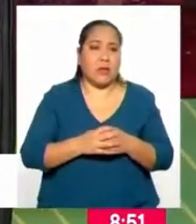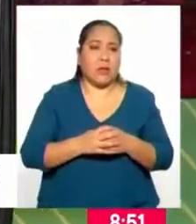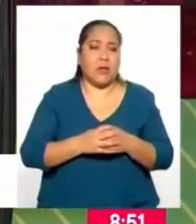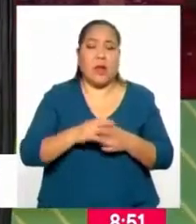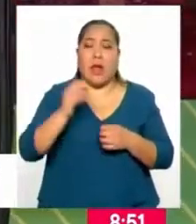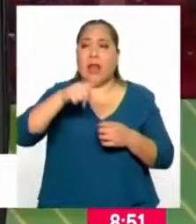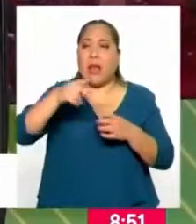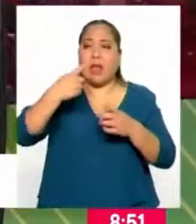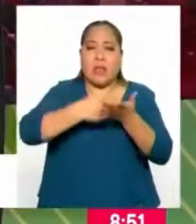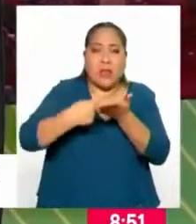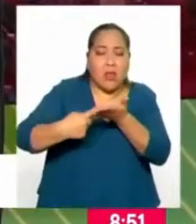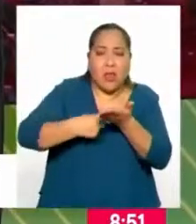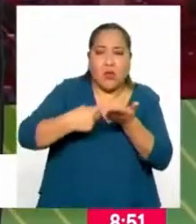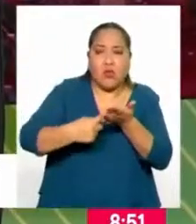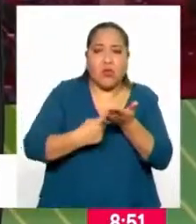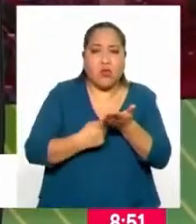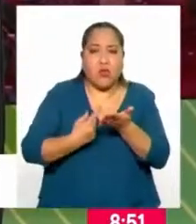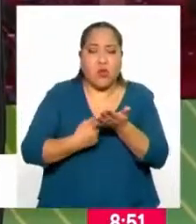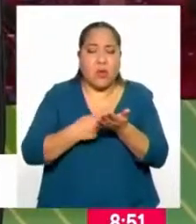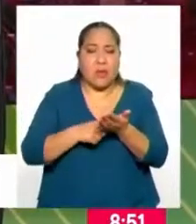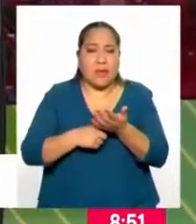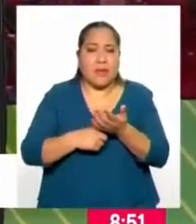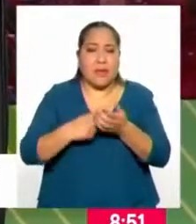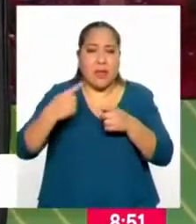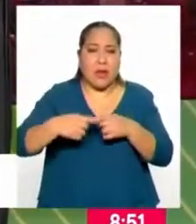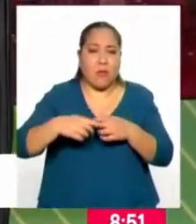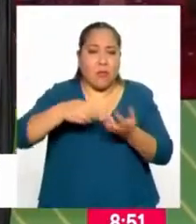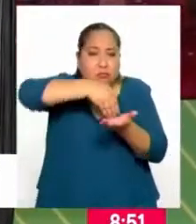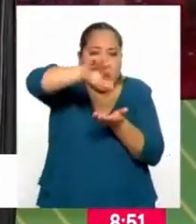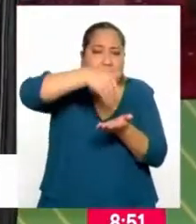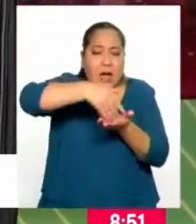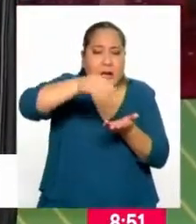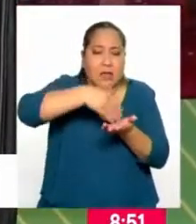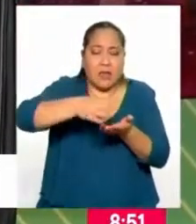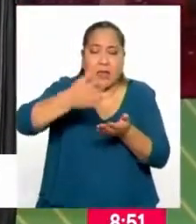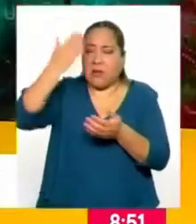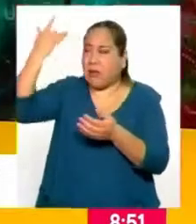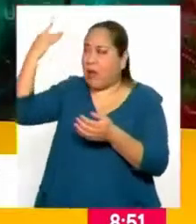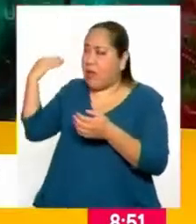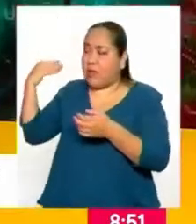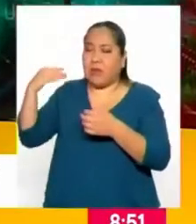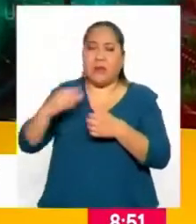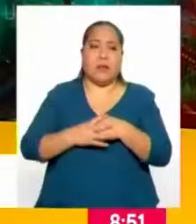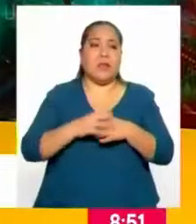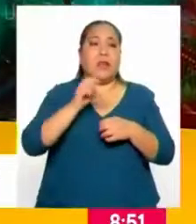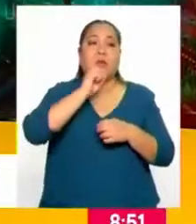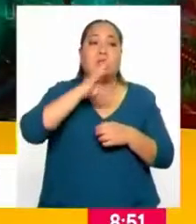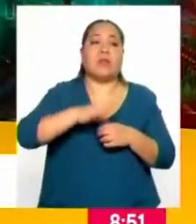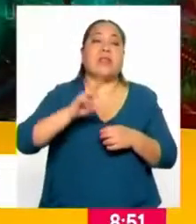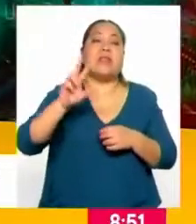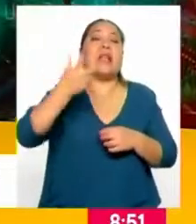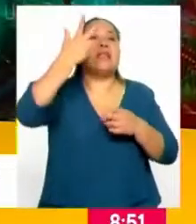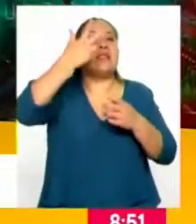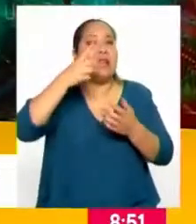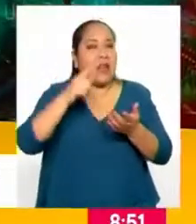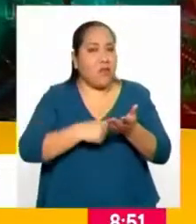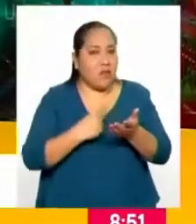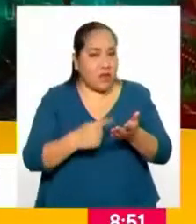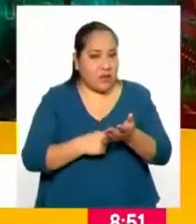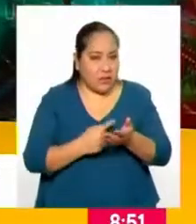en las últimas discusiones de vacancia que hemos tenido en los últimos tiempos. Ahora, estamos hablando del tercer intento en